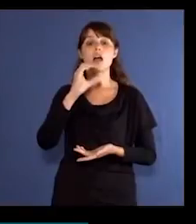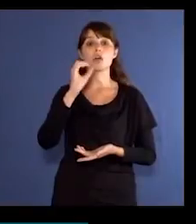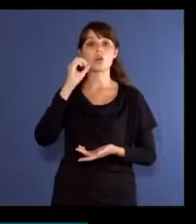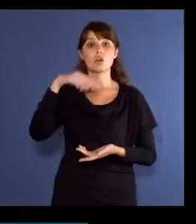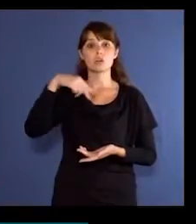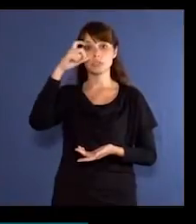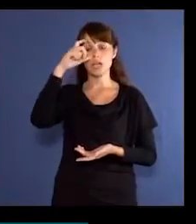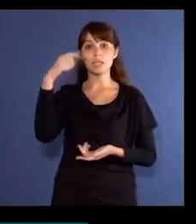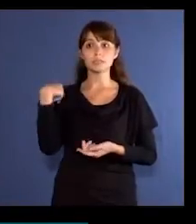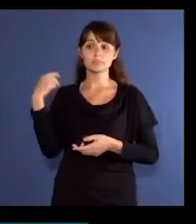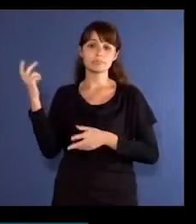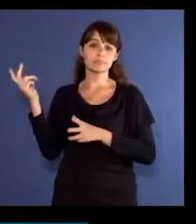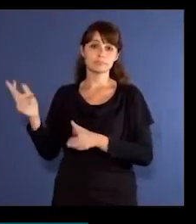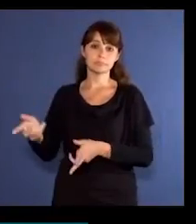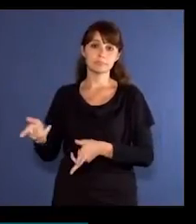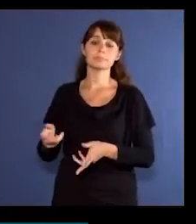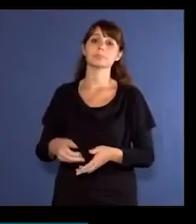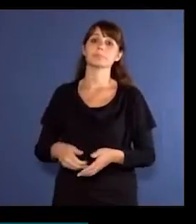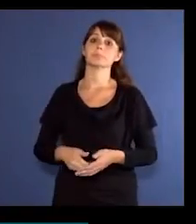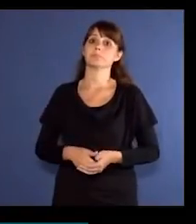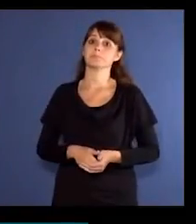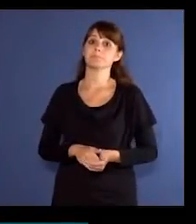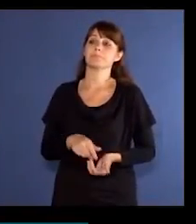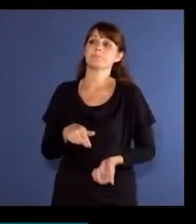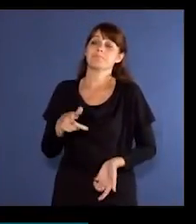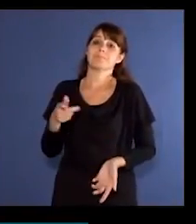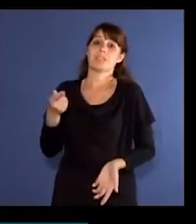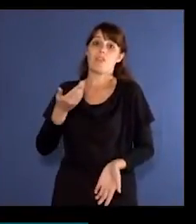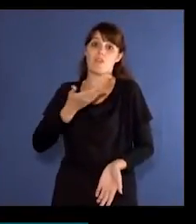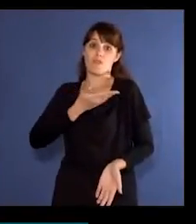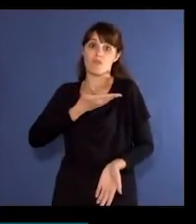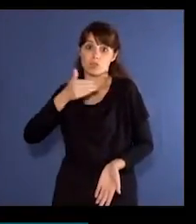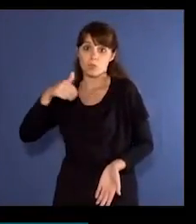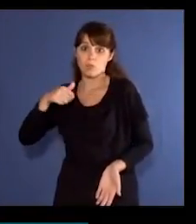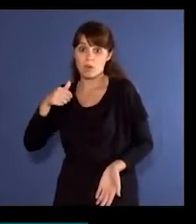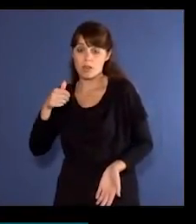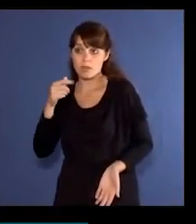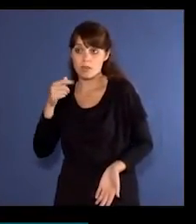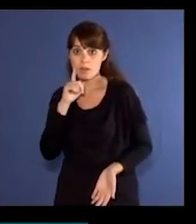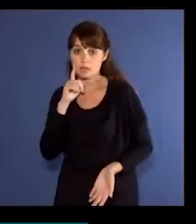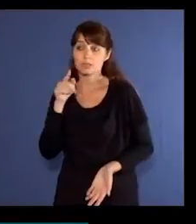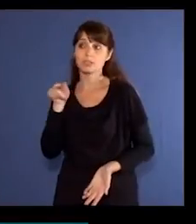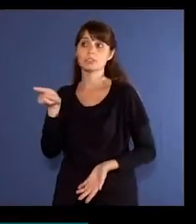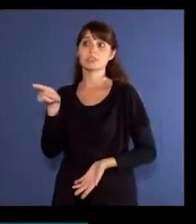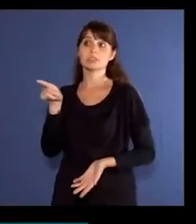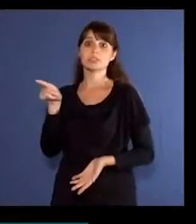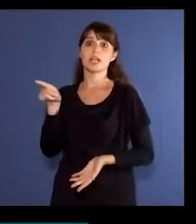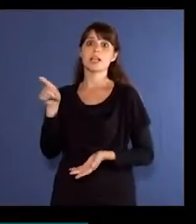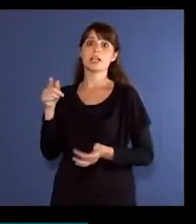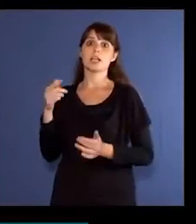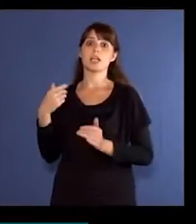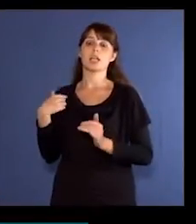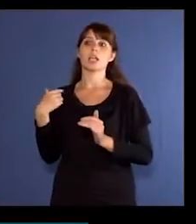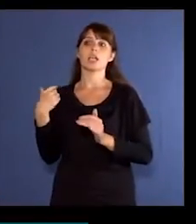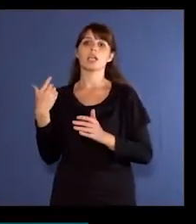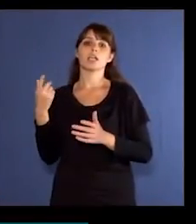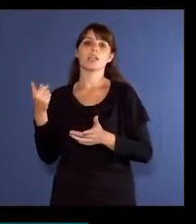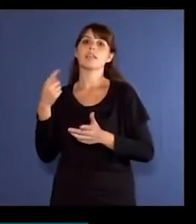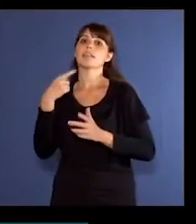es completamente mentira la idea de que el Fondo Monetario no toma cartas, no se